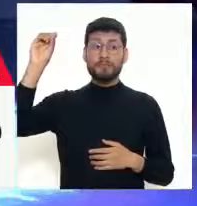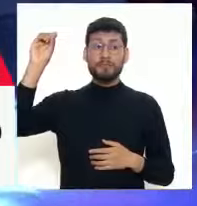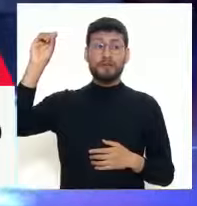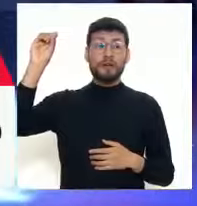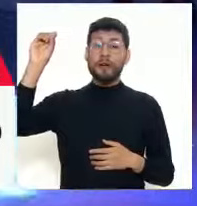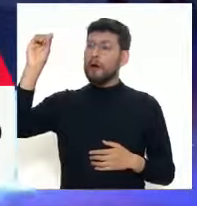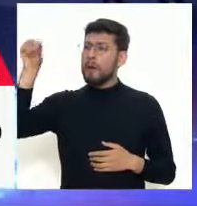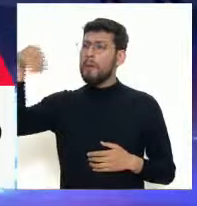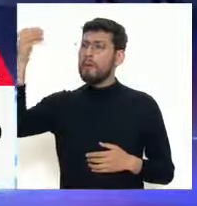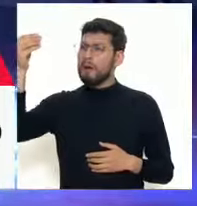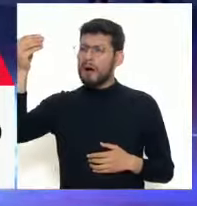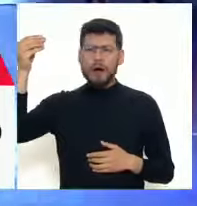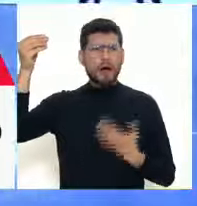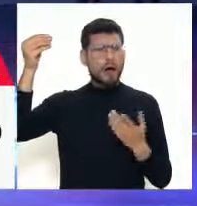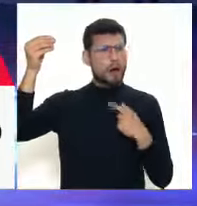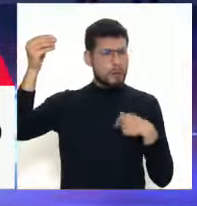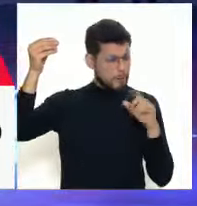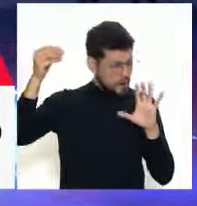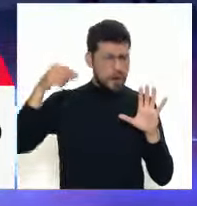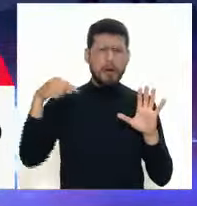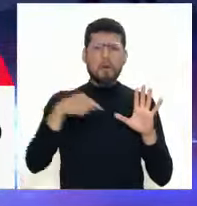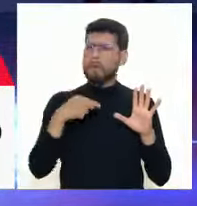¿Por qué miran así mi pizza?